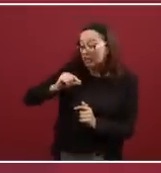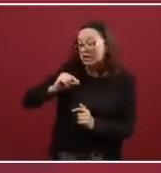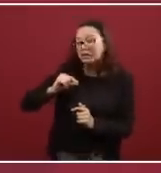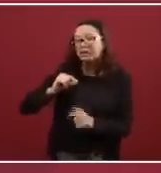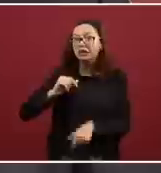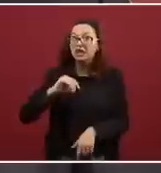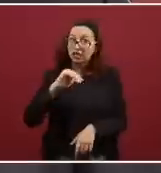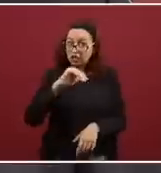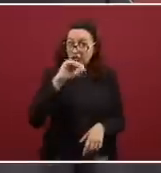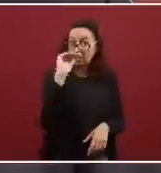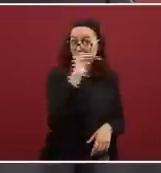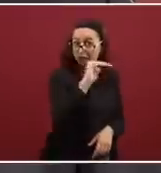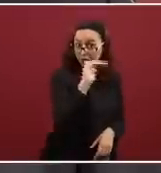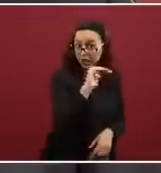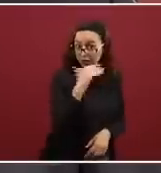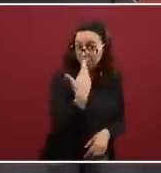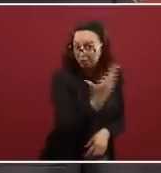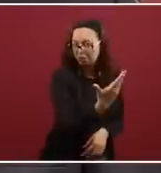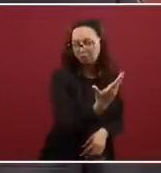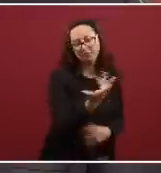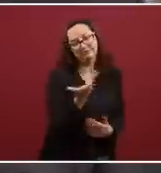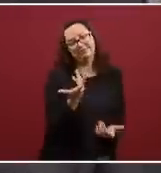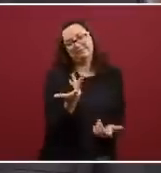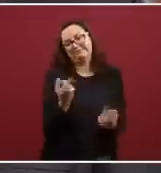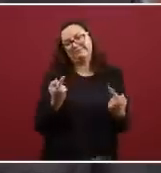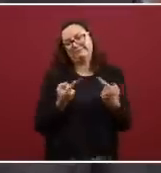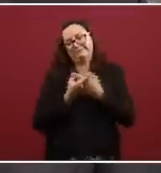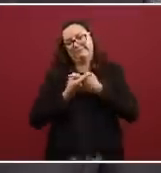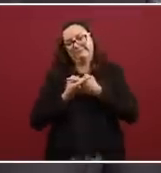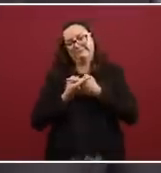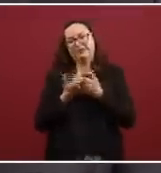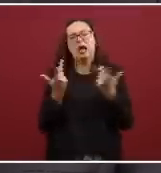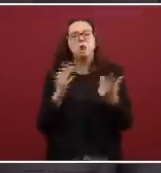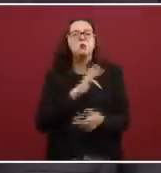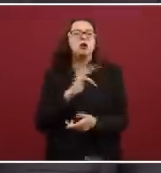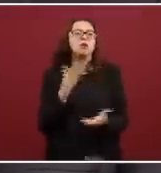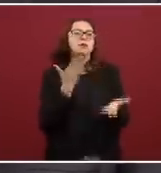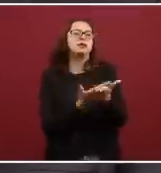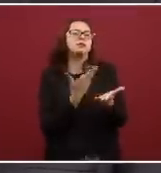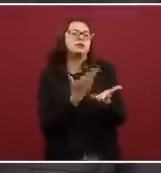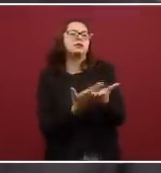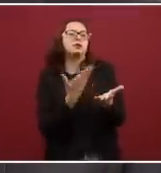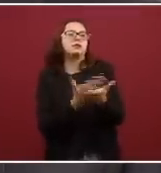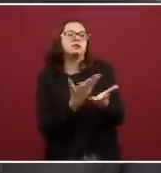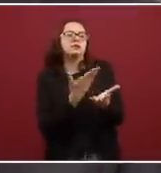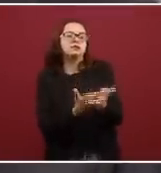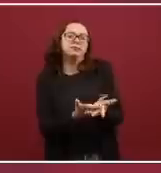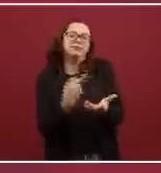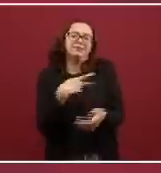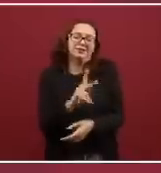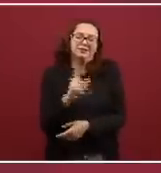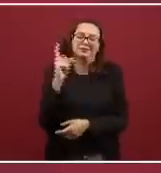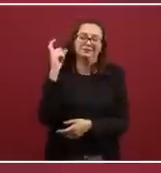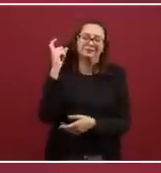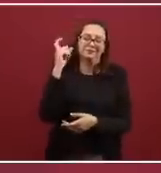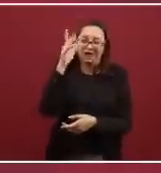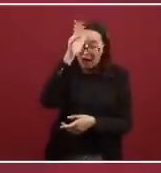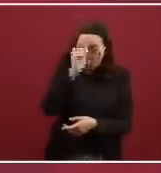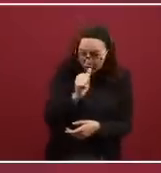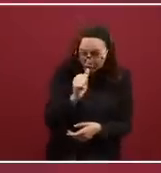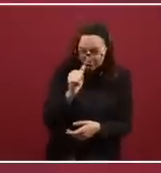político real para lograrlo si lo de menos es plantear cosas pero sabemos que va a ser muy difícil que tengamos